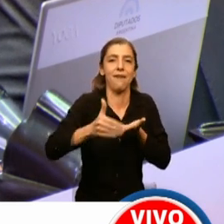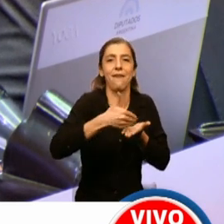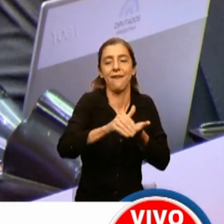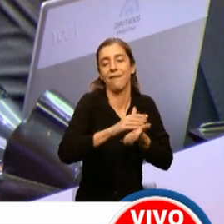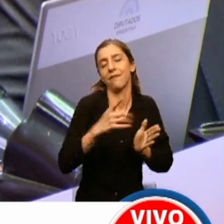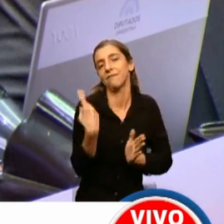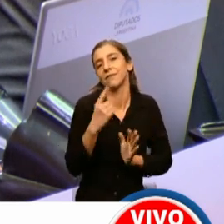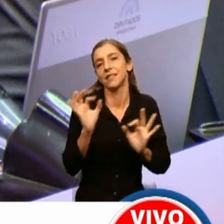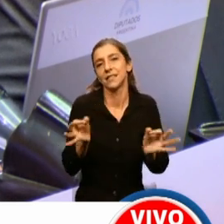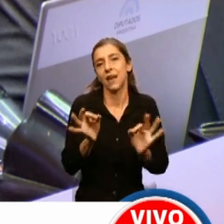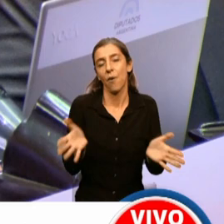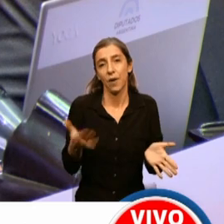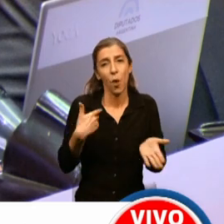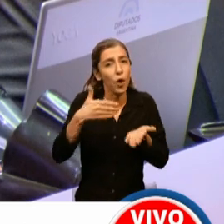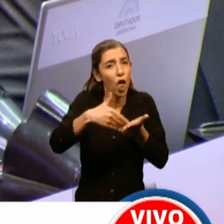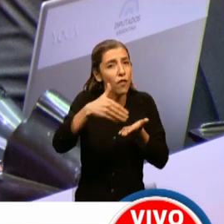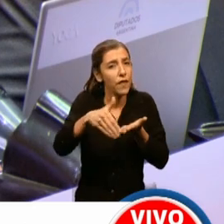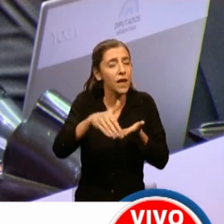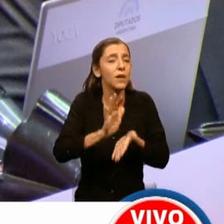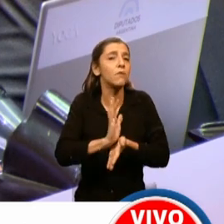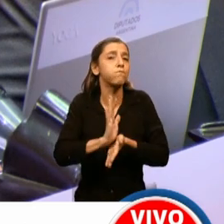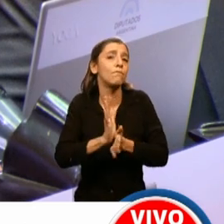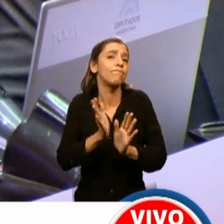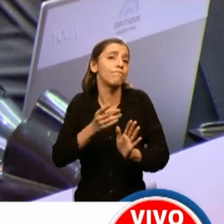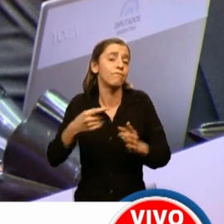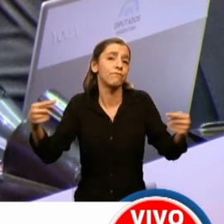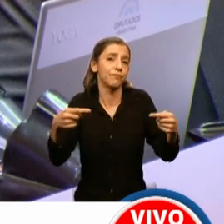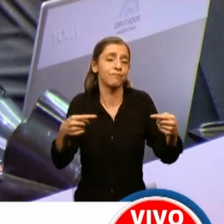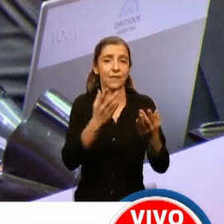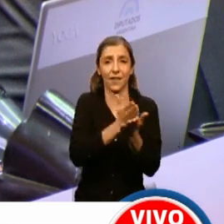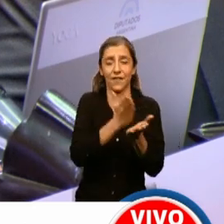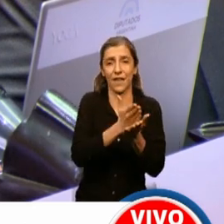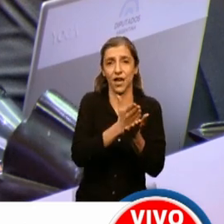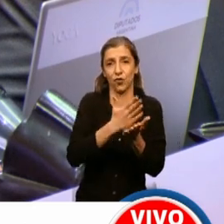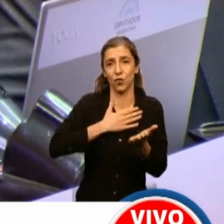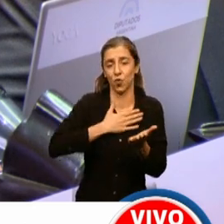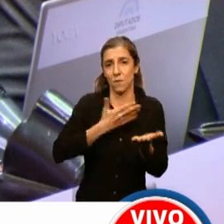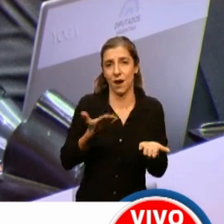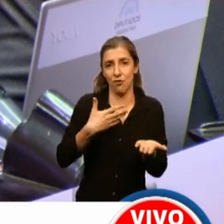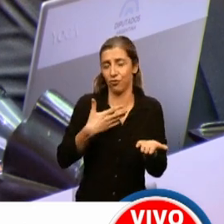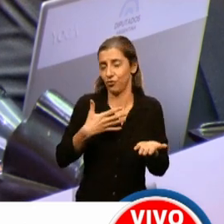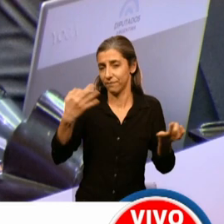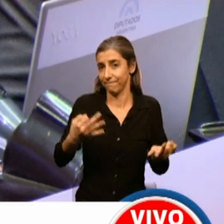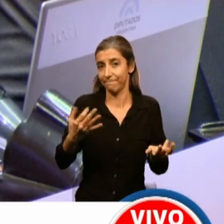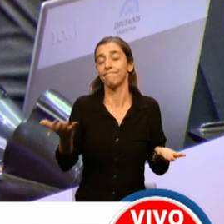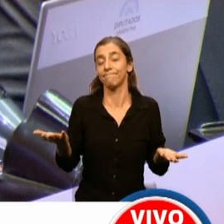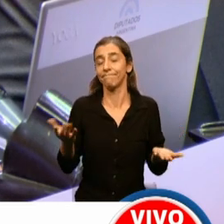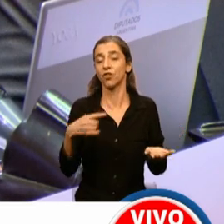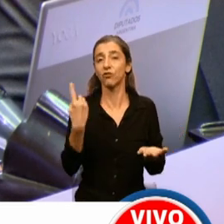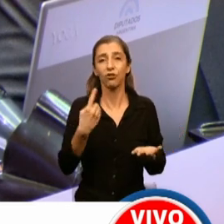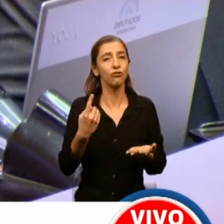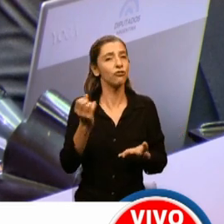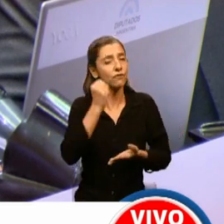discriminación es una violación a los derechos humanos entonces es fundamental que nos